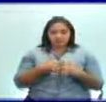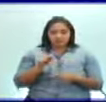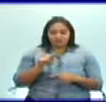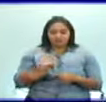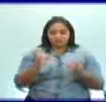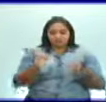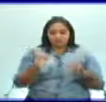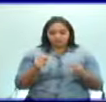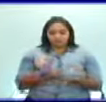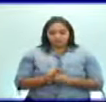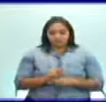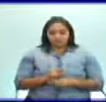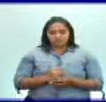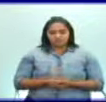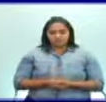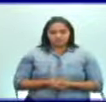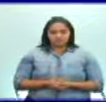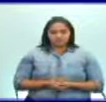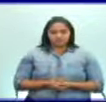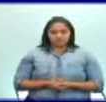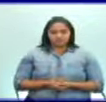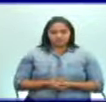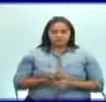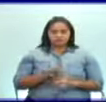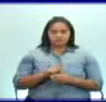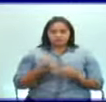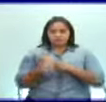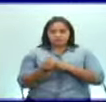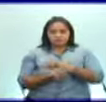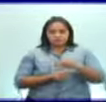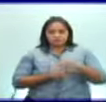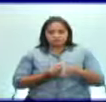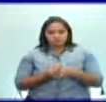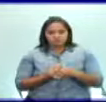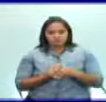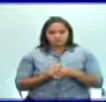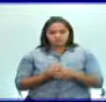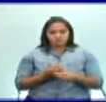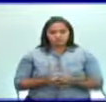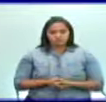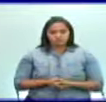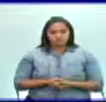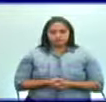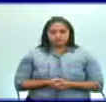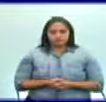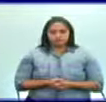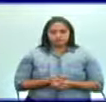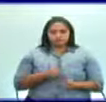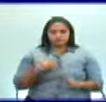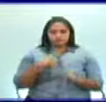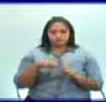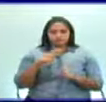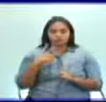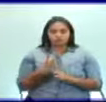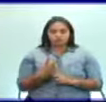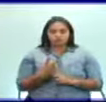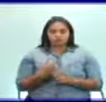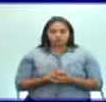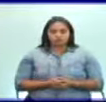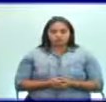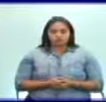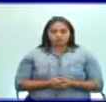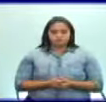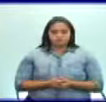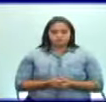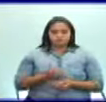matemáticos. Por lo tanto, a la hora de sustituir, porque 2 a la 1,5 es 2,83, sumarle este valor de 2 sería F evaluado